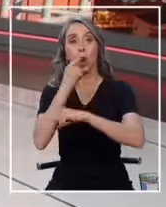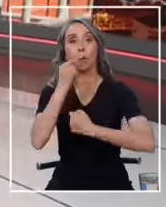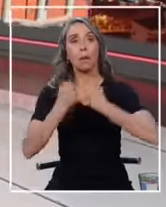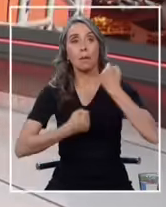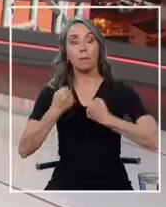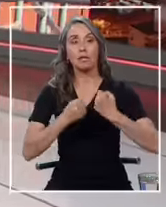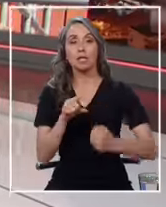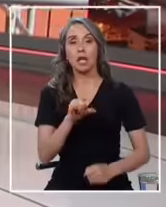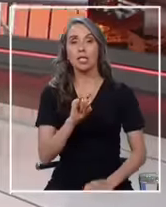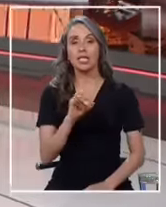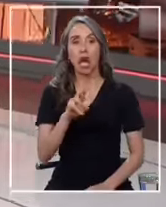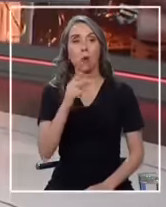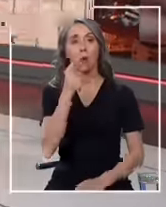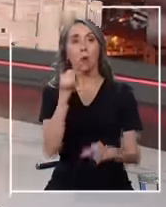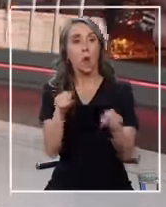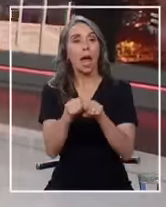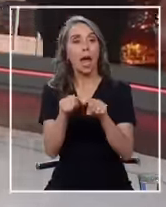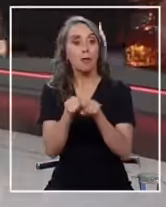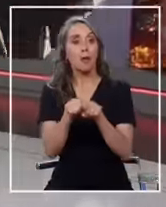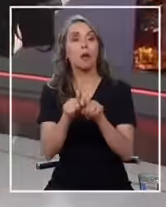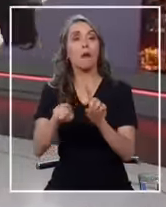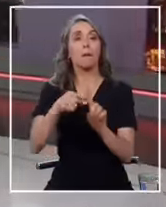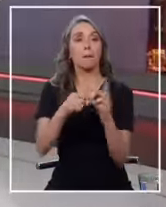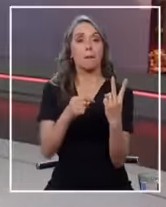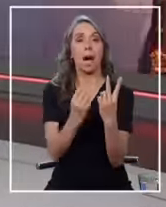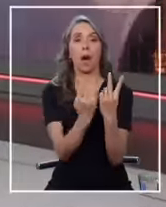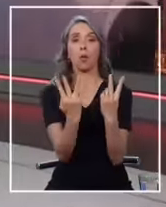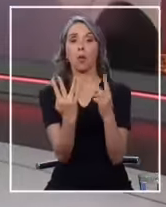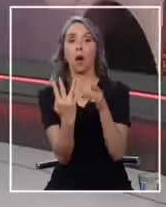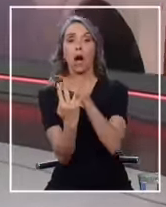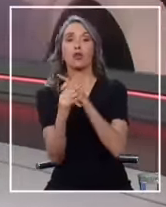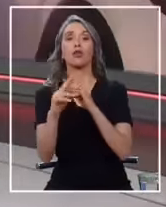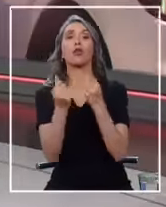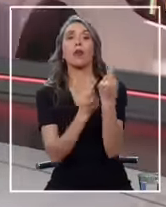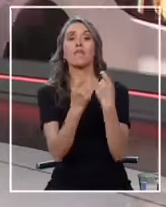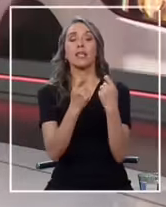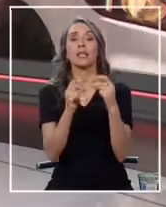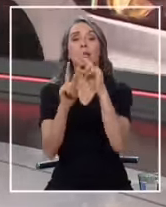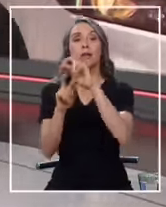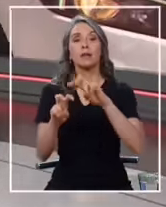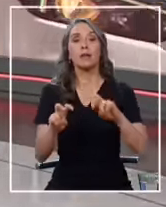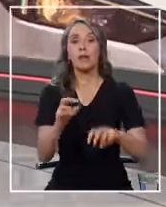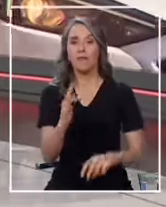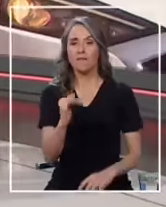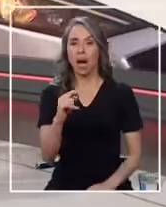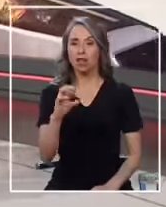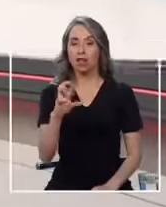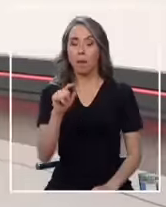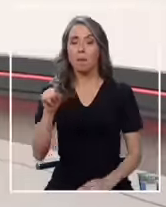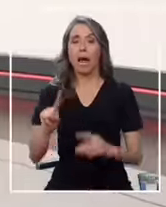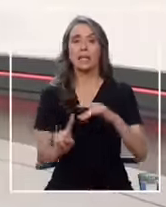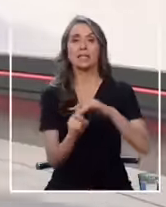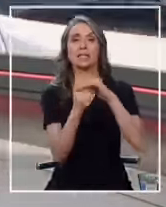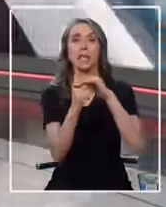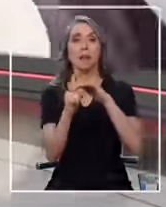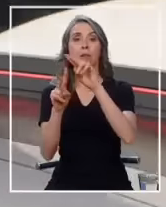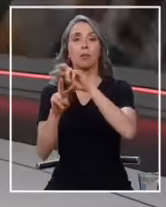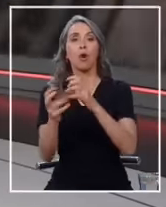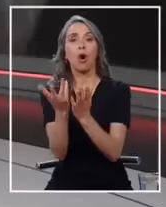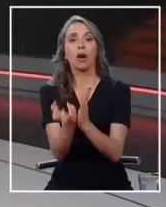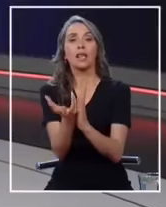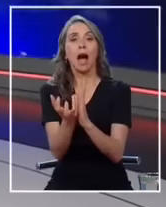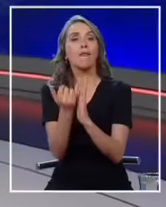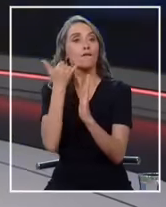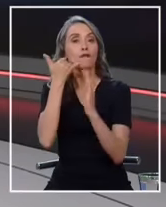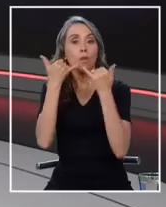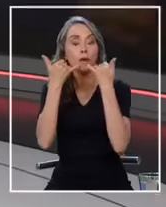junto a su hermano y otras cuatro personas ligadas a su clan financiero. Se trata del llamado caso Factop, la causa madre del llamado caso Audios, por